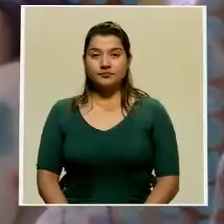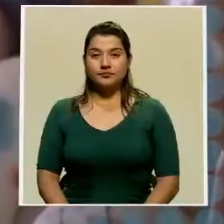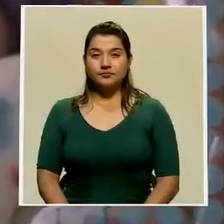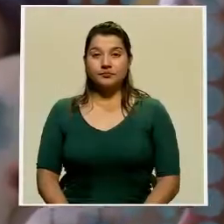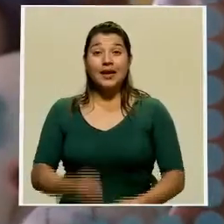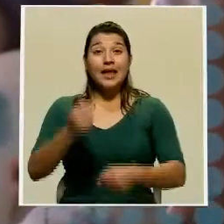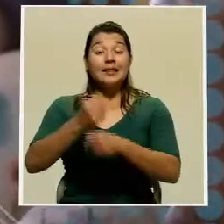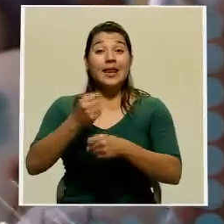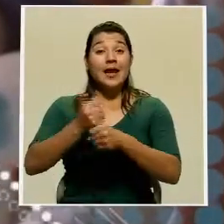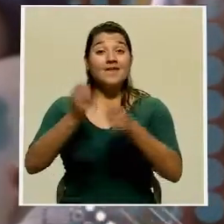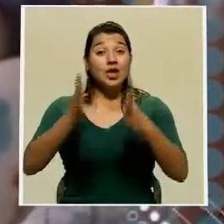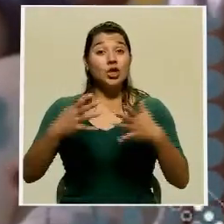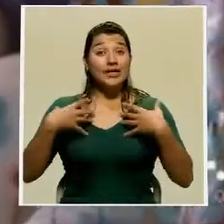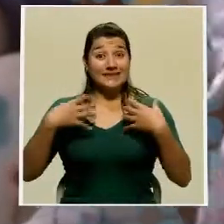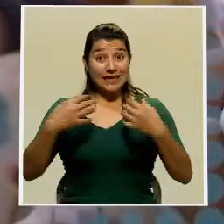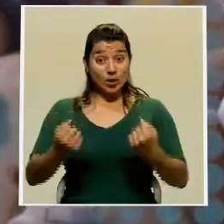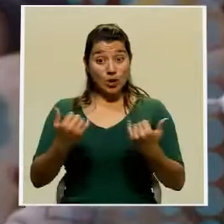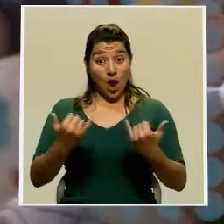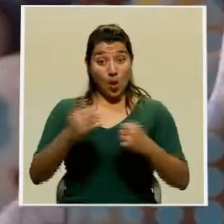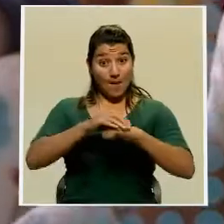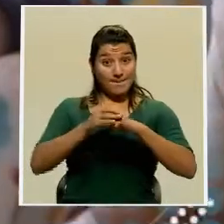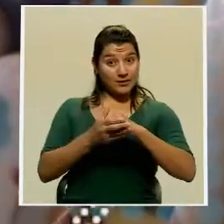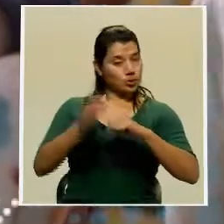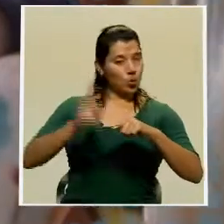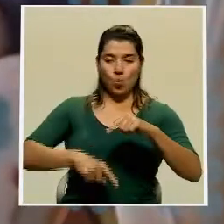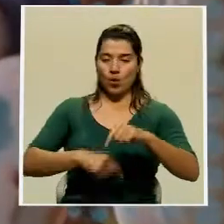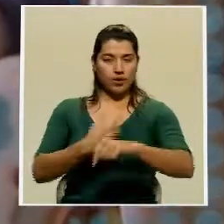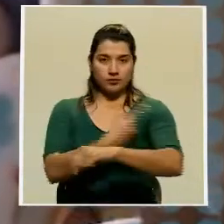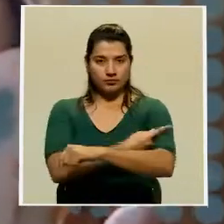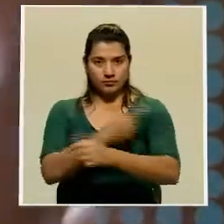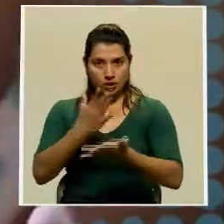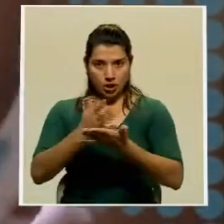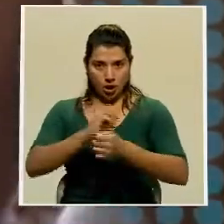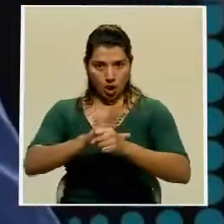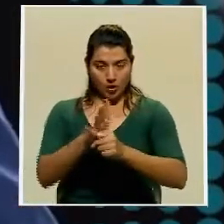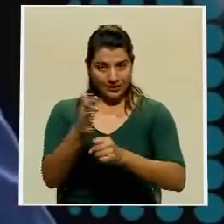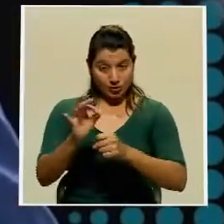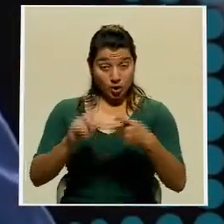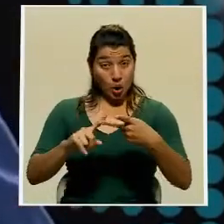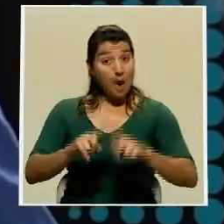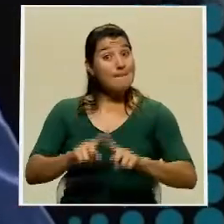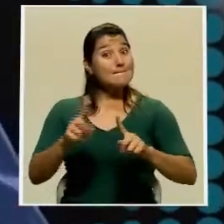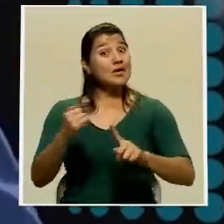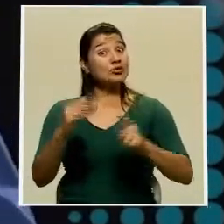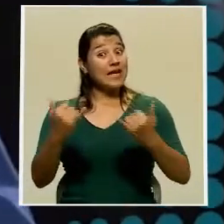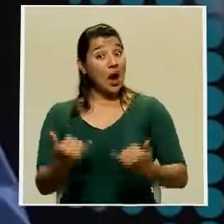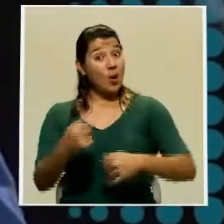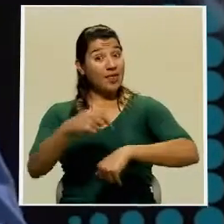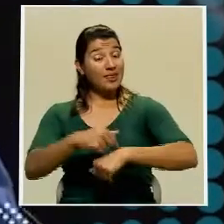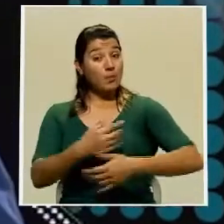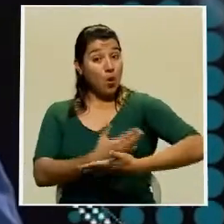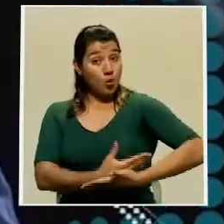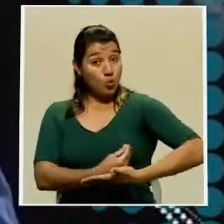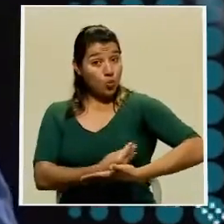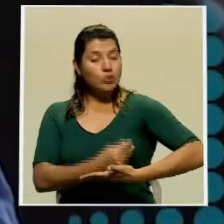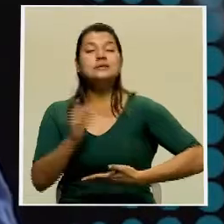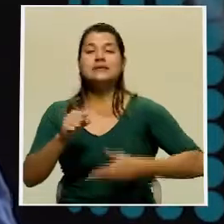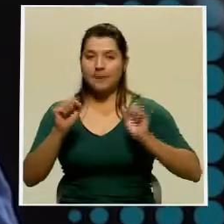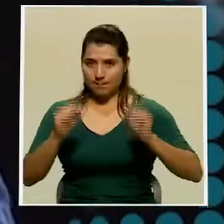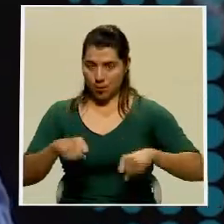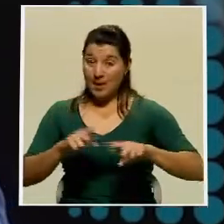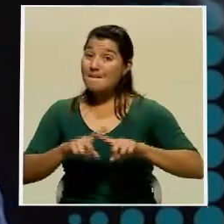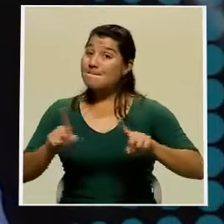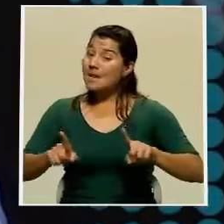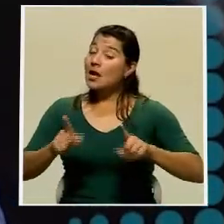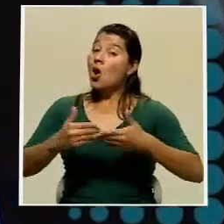Las funcionarias de salud embarazadas no pueden vacunarse contra la COVID-19, pero las que están en periodo de lactancia sí pueden hacerlo siempre y